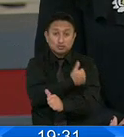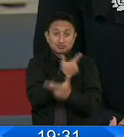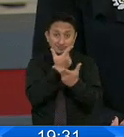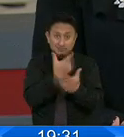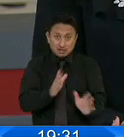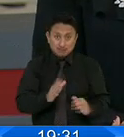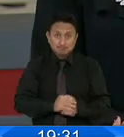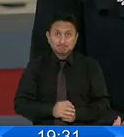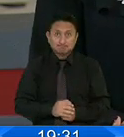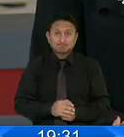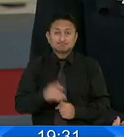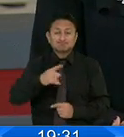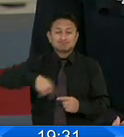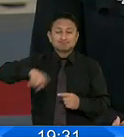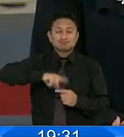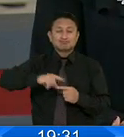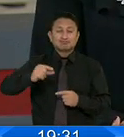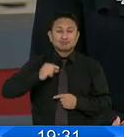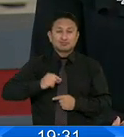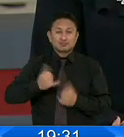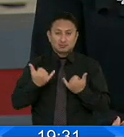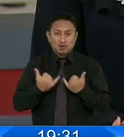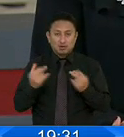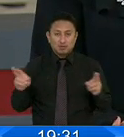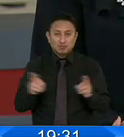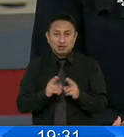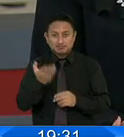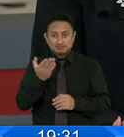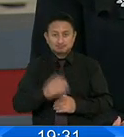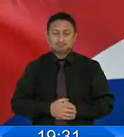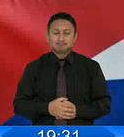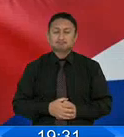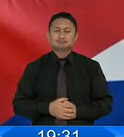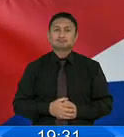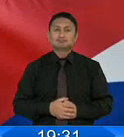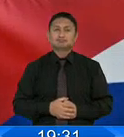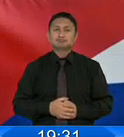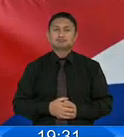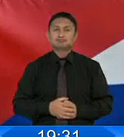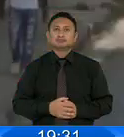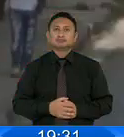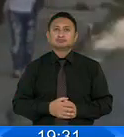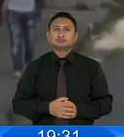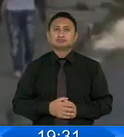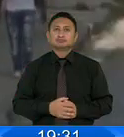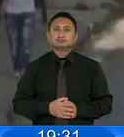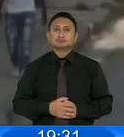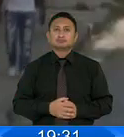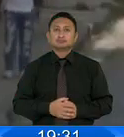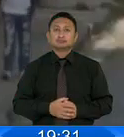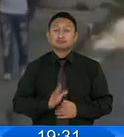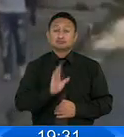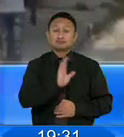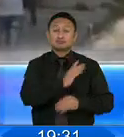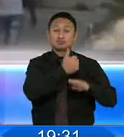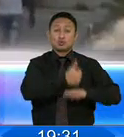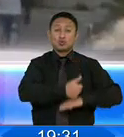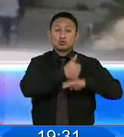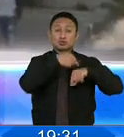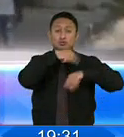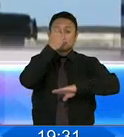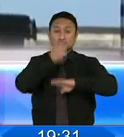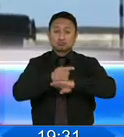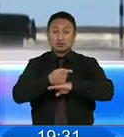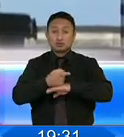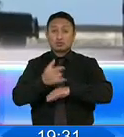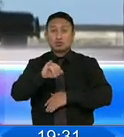Más detalles del Mundo en la siguiente nota. En Cuba, las autoridades decretaron toque de queda a partir de